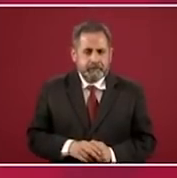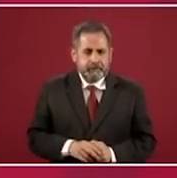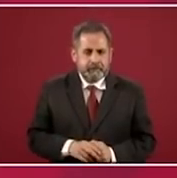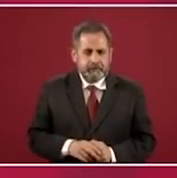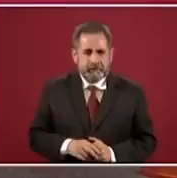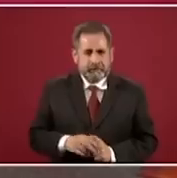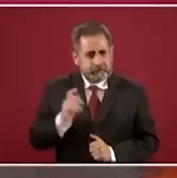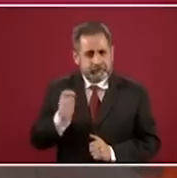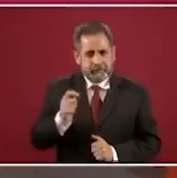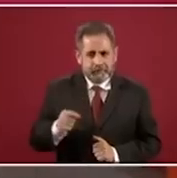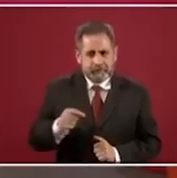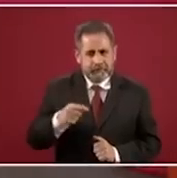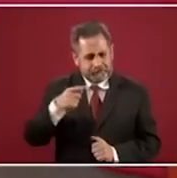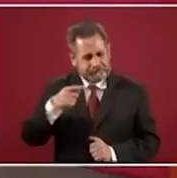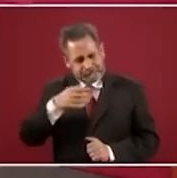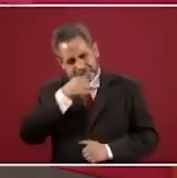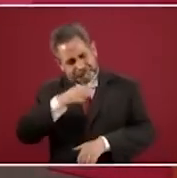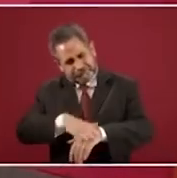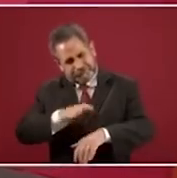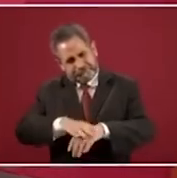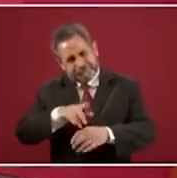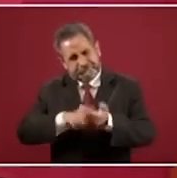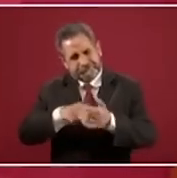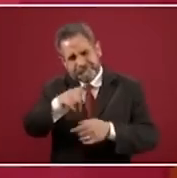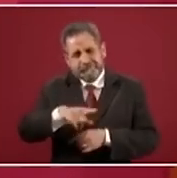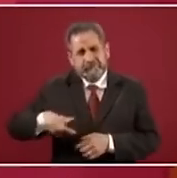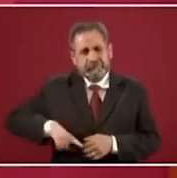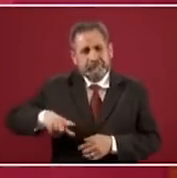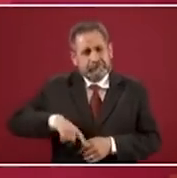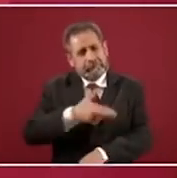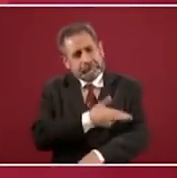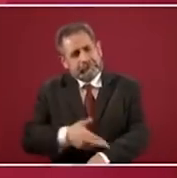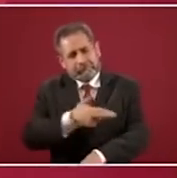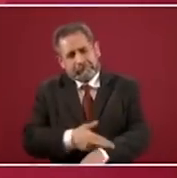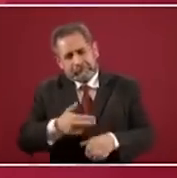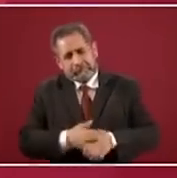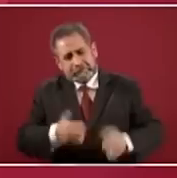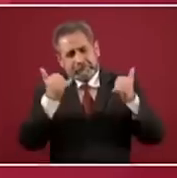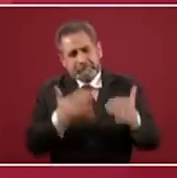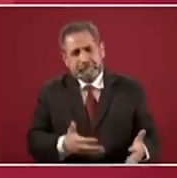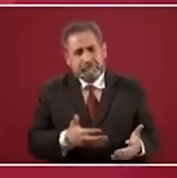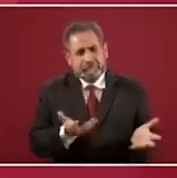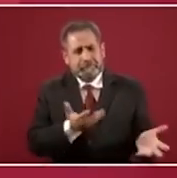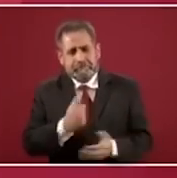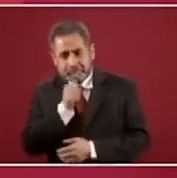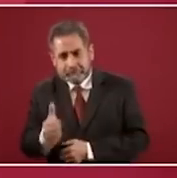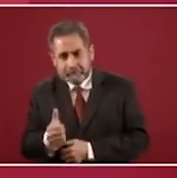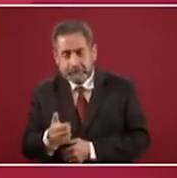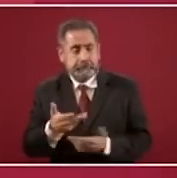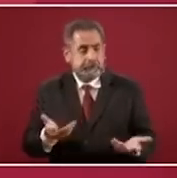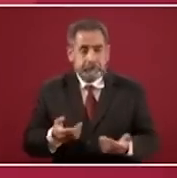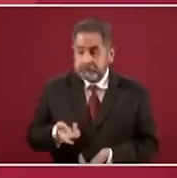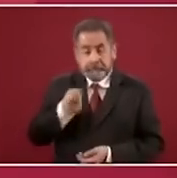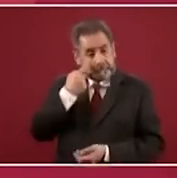Cuando hablamos del elefante echado reumático, bueno, y eso que se trata de un asunto